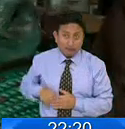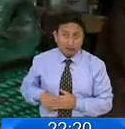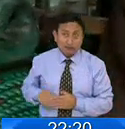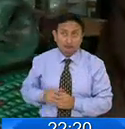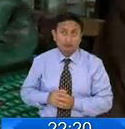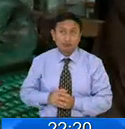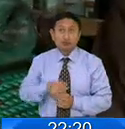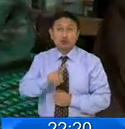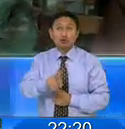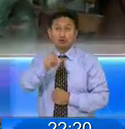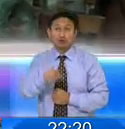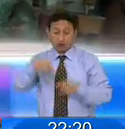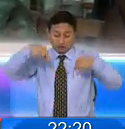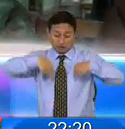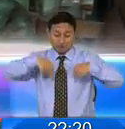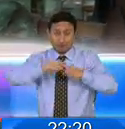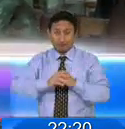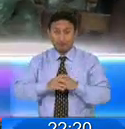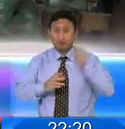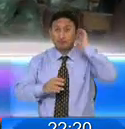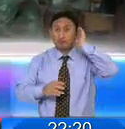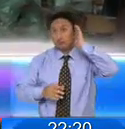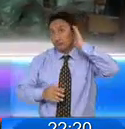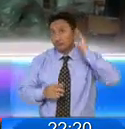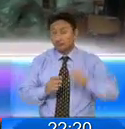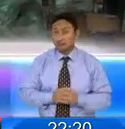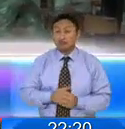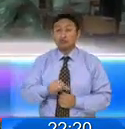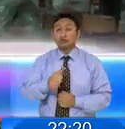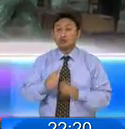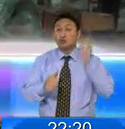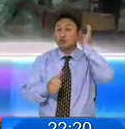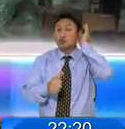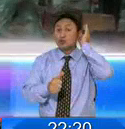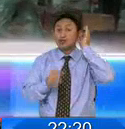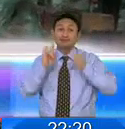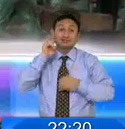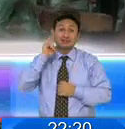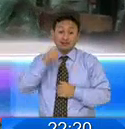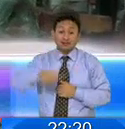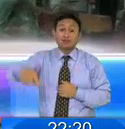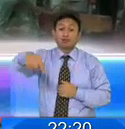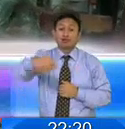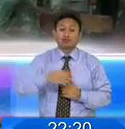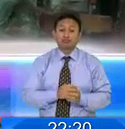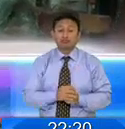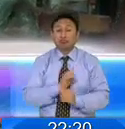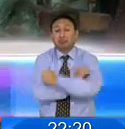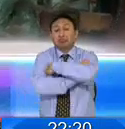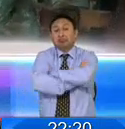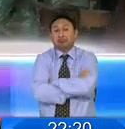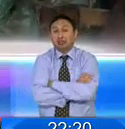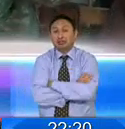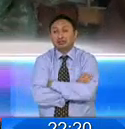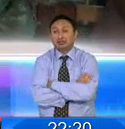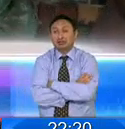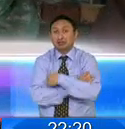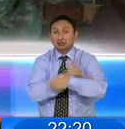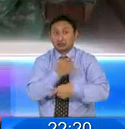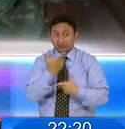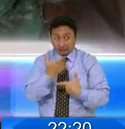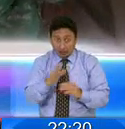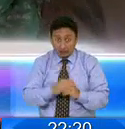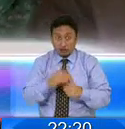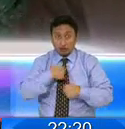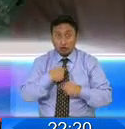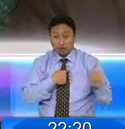Separaron dos personas de aquí, las dos señoras y la otra señora con una niña adentro. Entonces esperaron el momento más oportuno de que